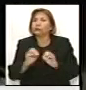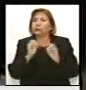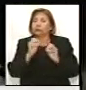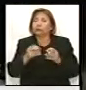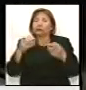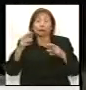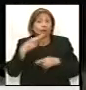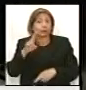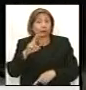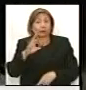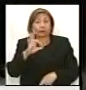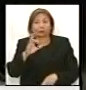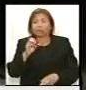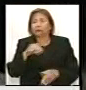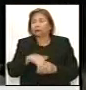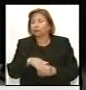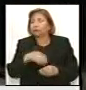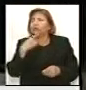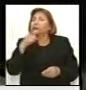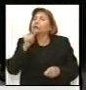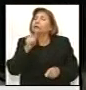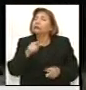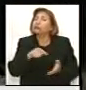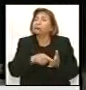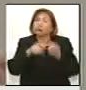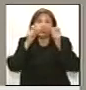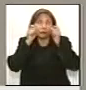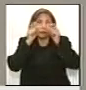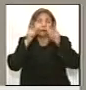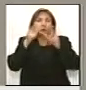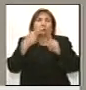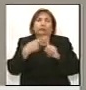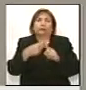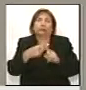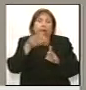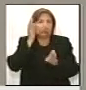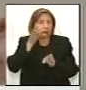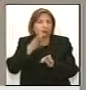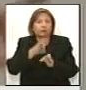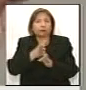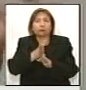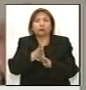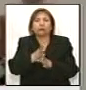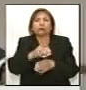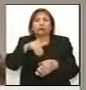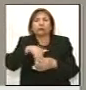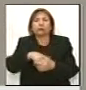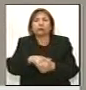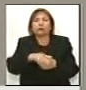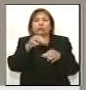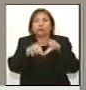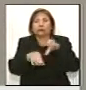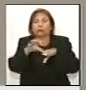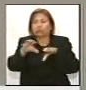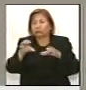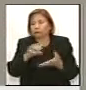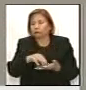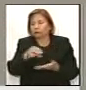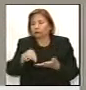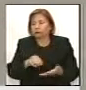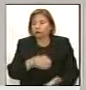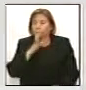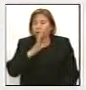reforma que se puede hacer es aquella que impacta positiva y directamente en la población. Escuchemos